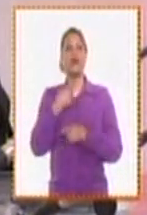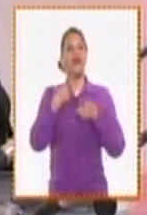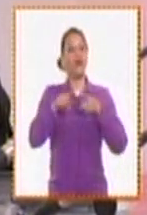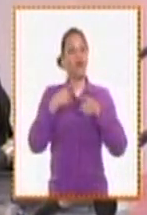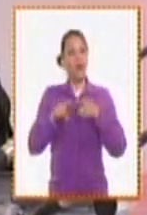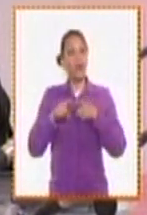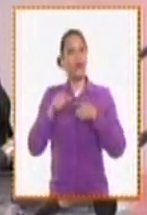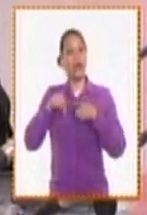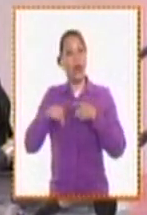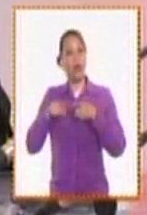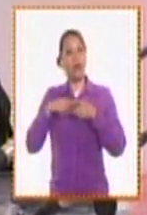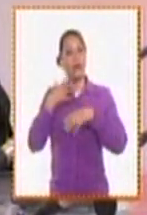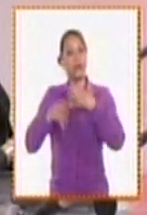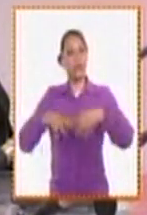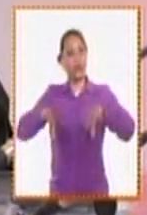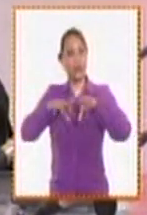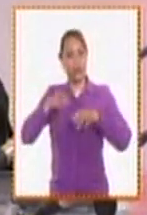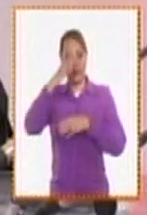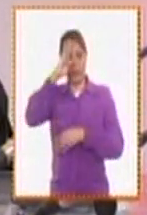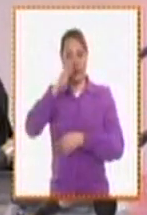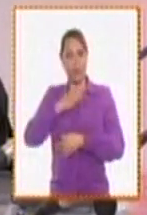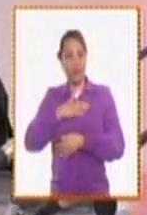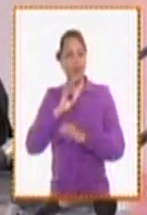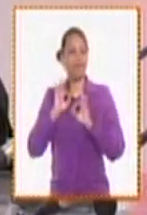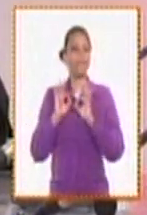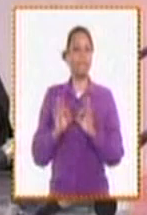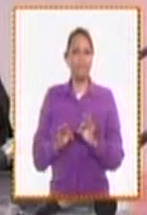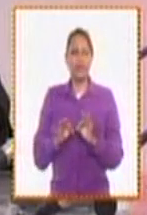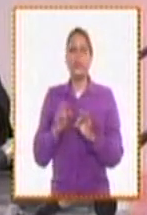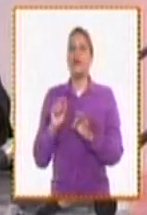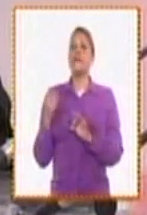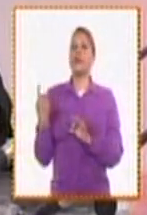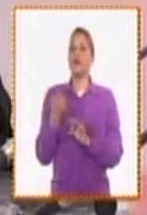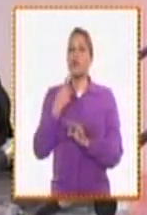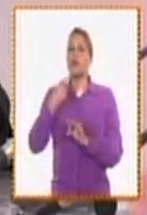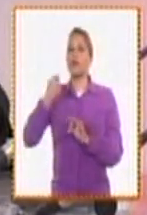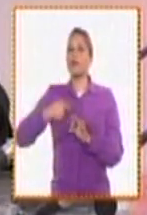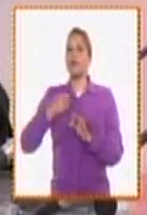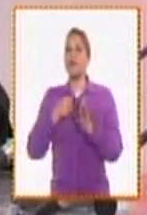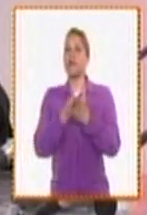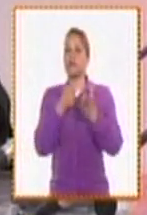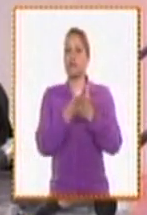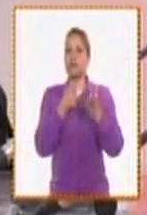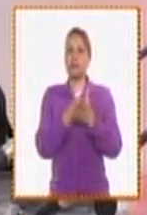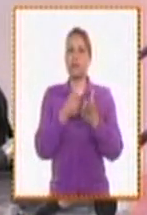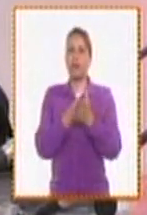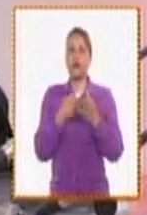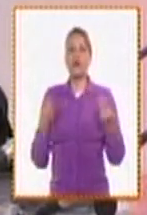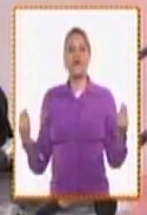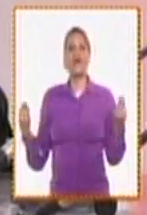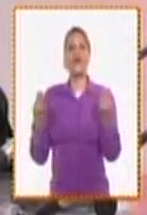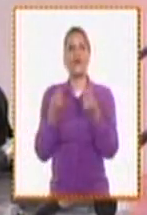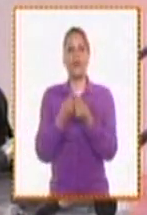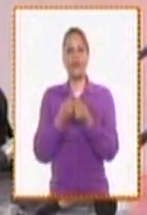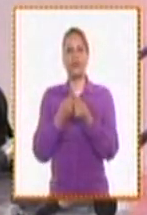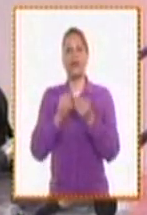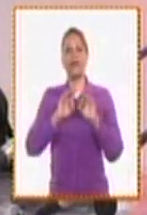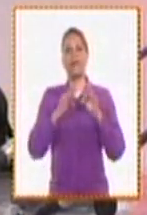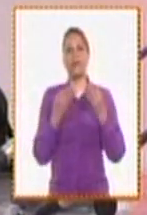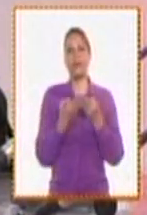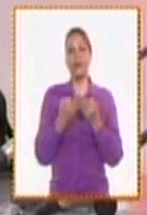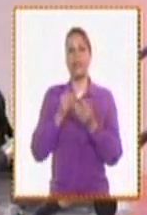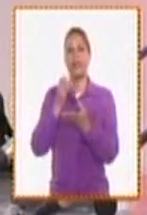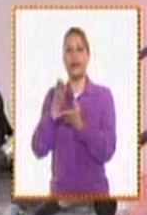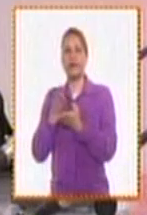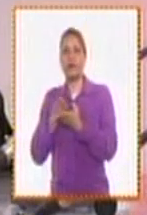fenómenos que se están dando en nuestra sociedad, que necesariamente tenemos que enfrentar con el conjunto de toda esa